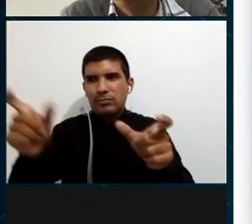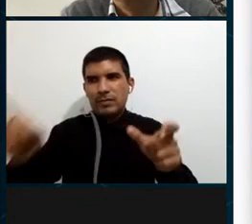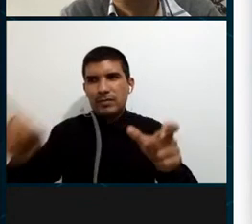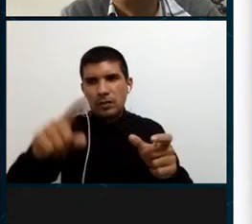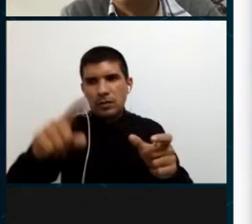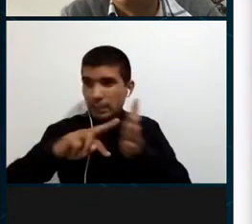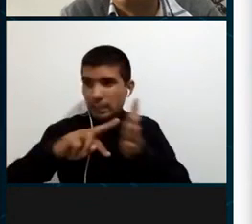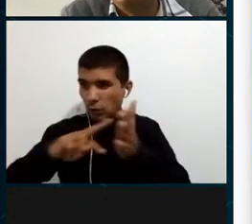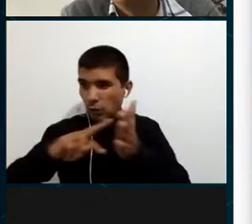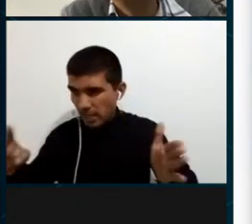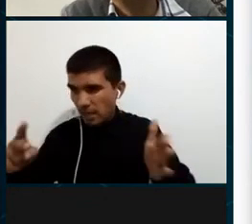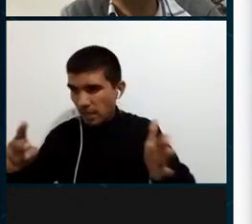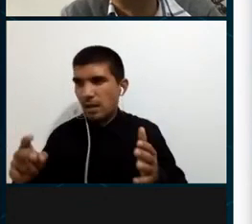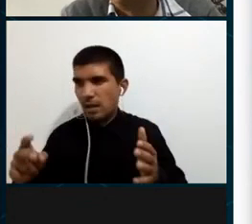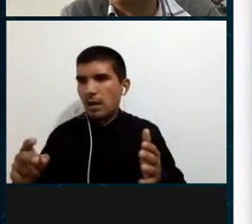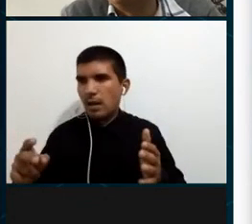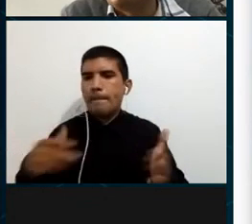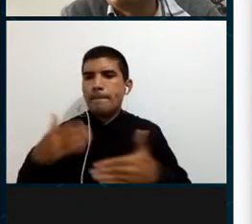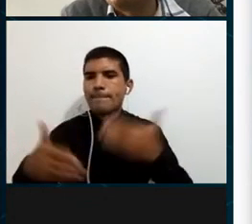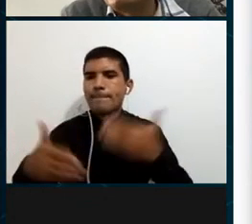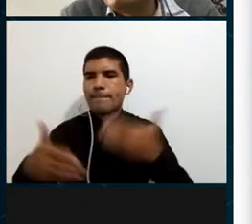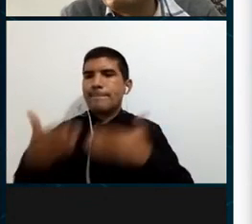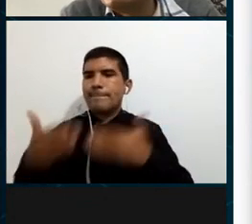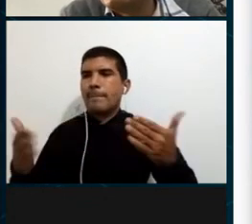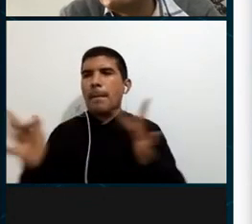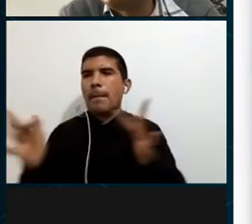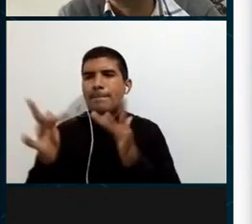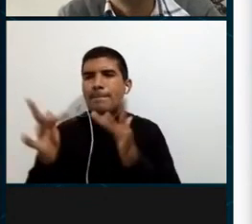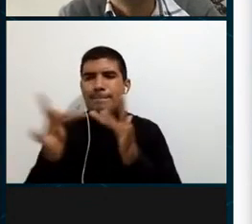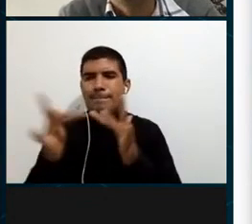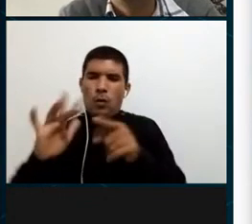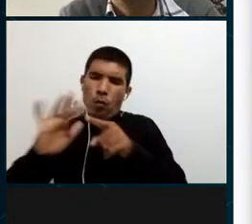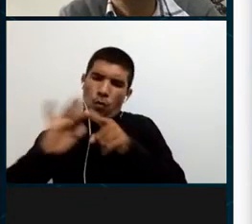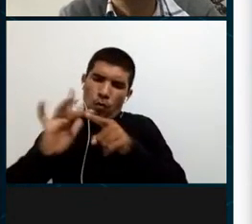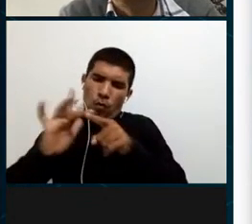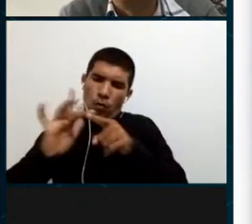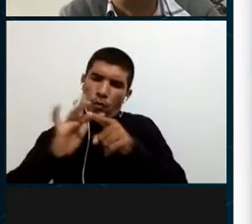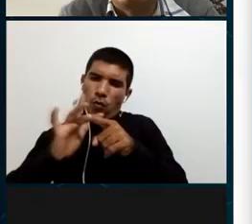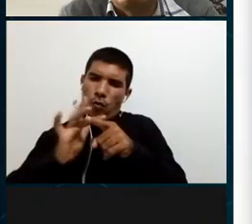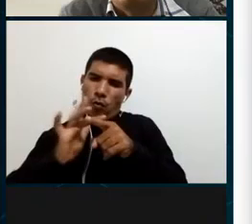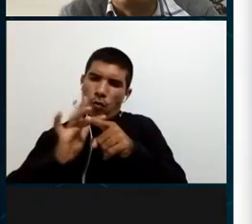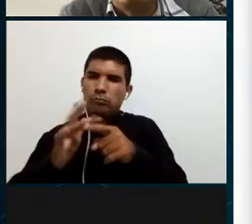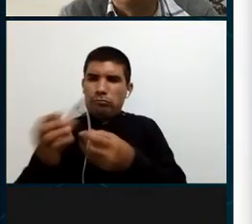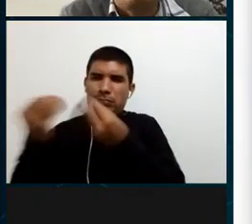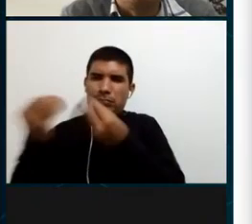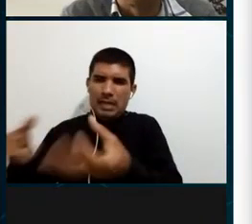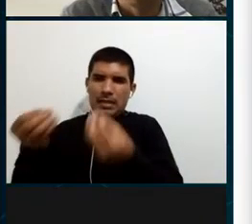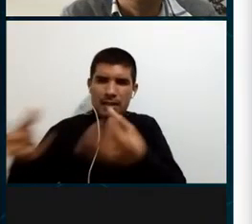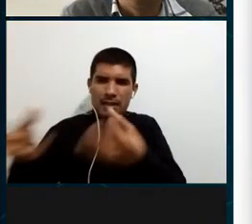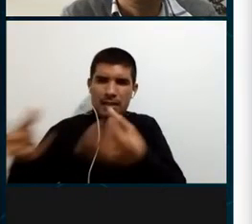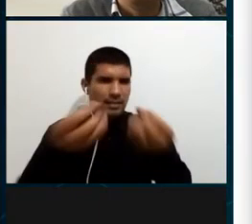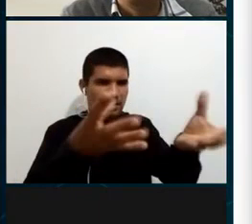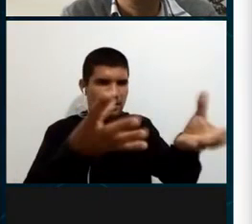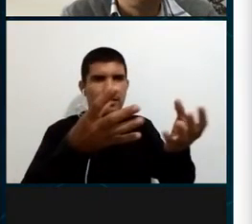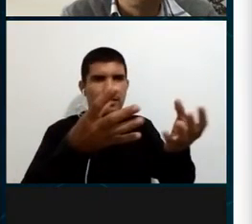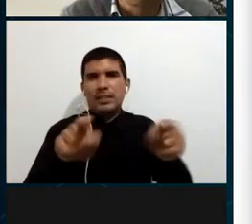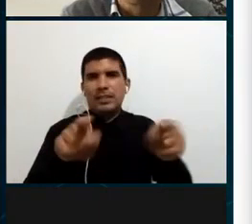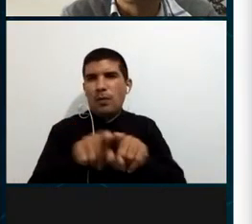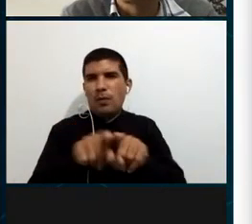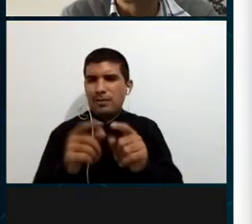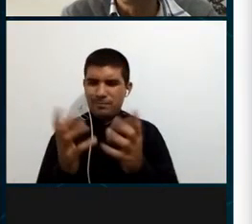arrancamos de tecnología como habilitador para la innovación y el cambio. Entonces, esa es la mezcla es mapear el